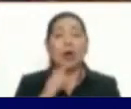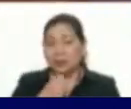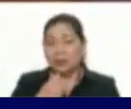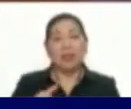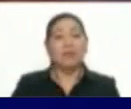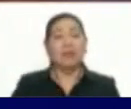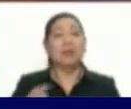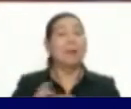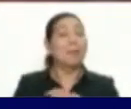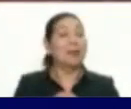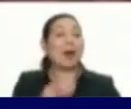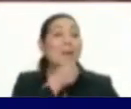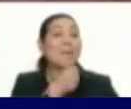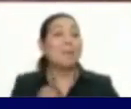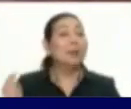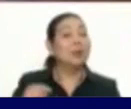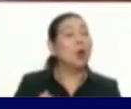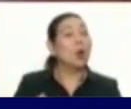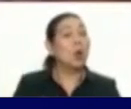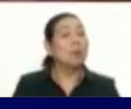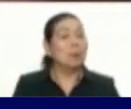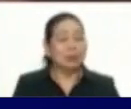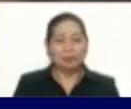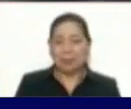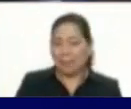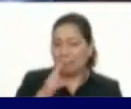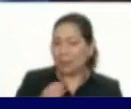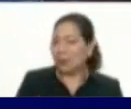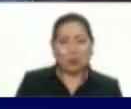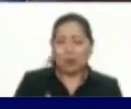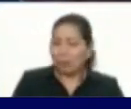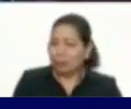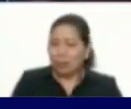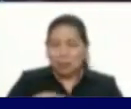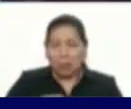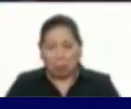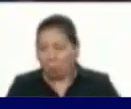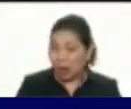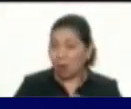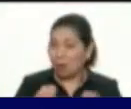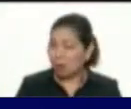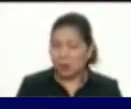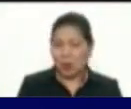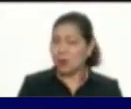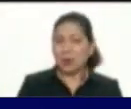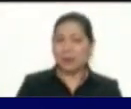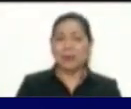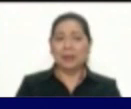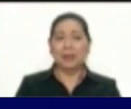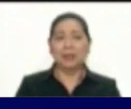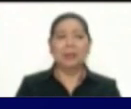la Subcomisión de Acusaciones Constitucionales para su calificación. Tras conocer la denuncia en su contra, el presidente